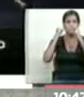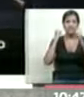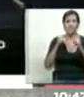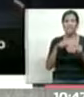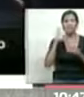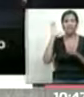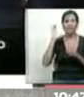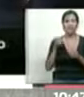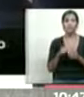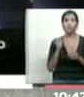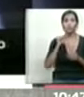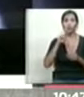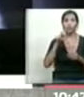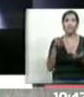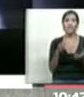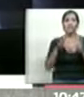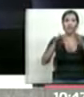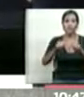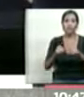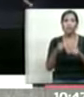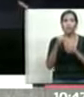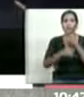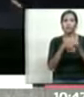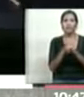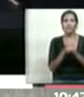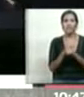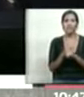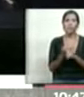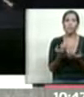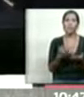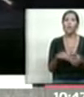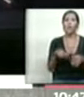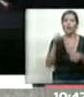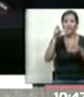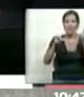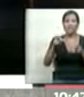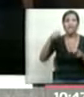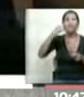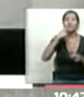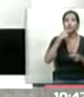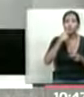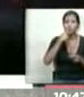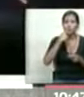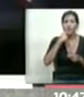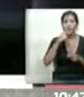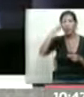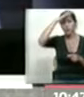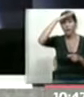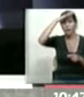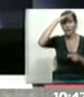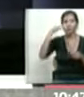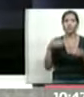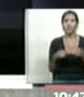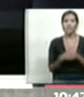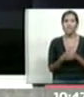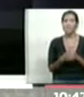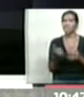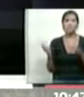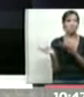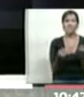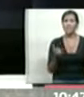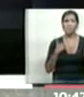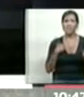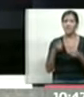usted tuviese un país invadido por extranjeros, invadido por agentes rusos, invadido por tropas cubanas, invita a cualquier gobierno a que lo